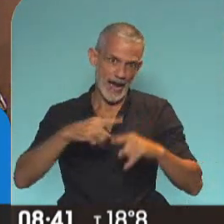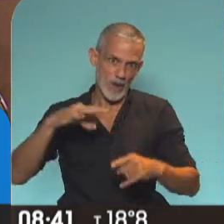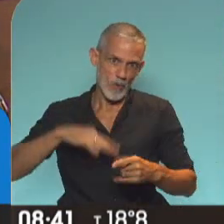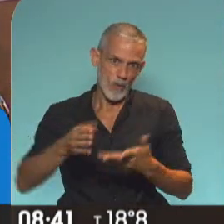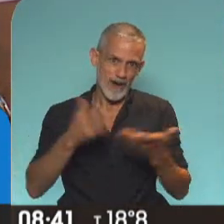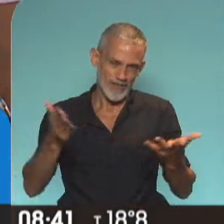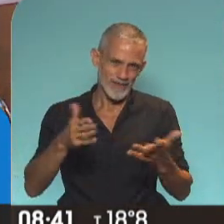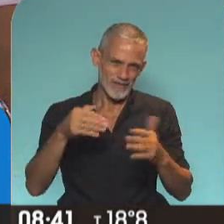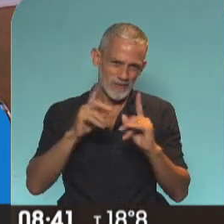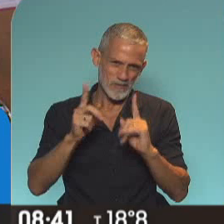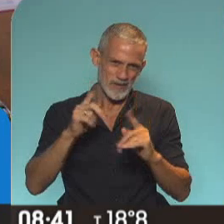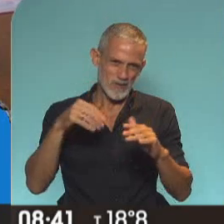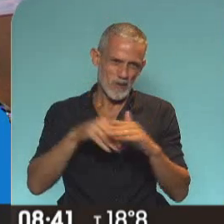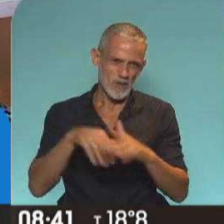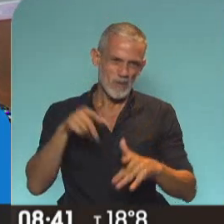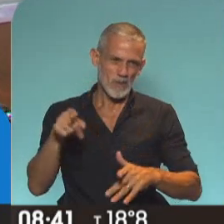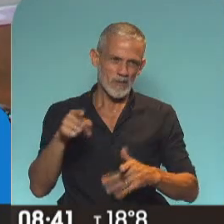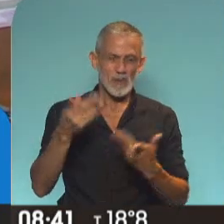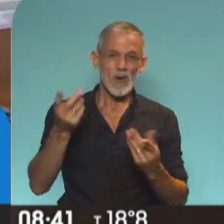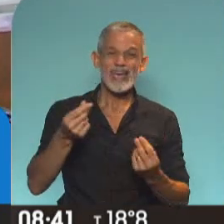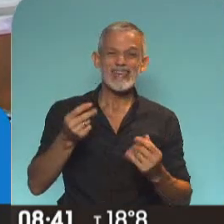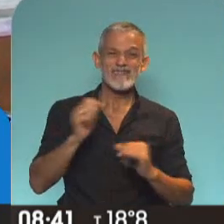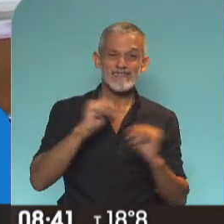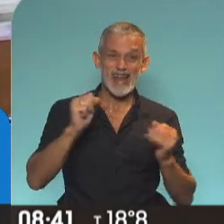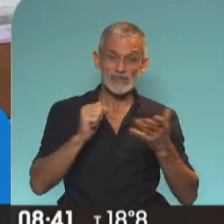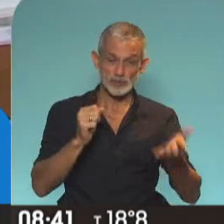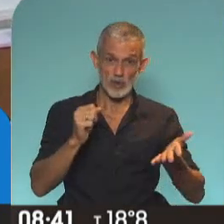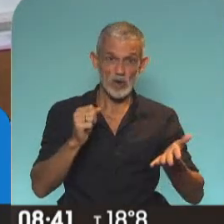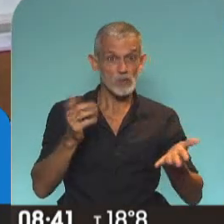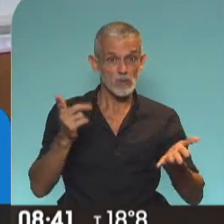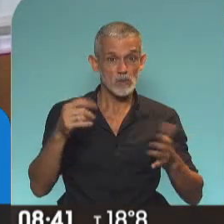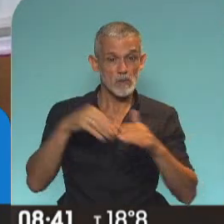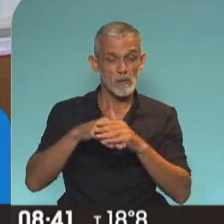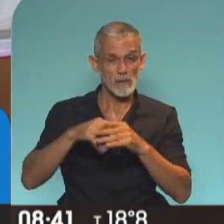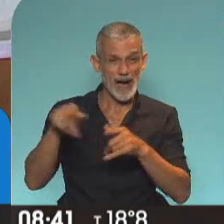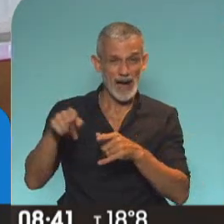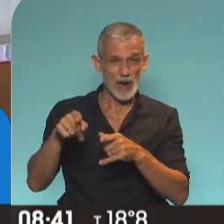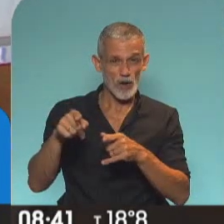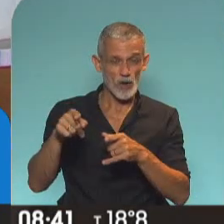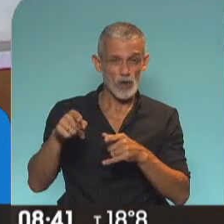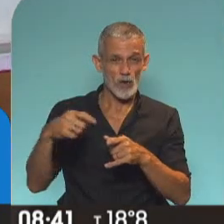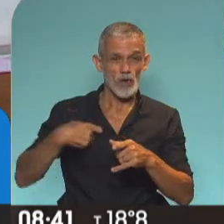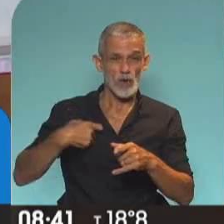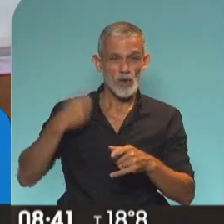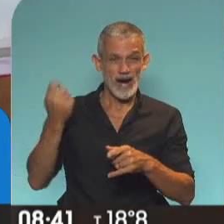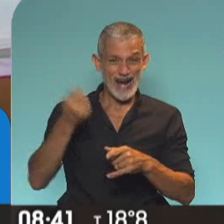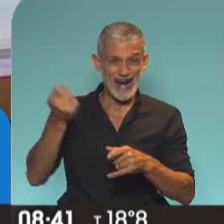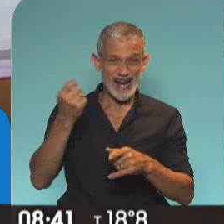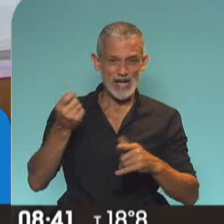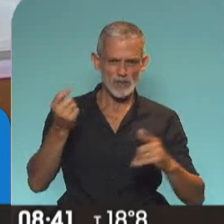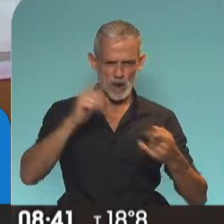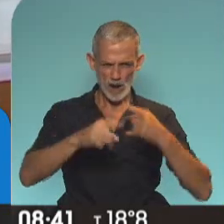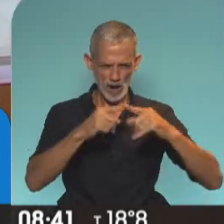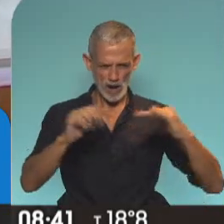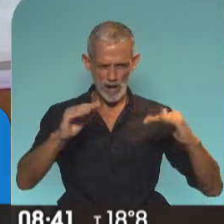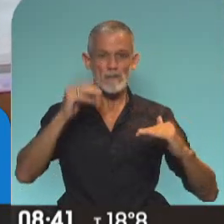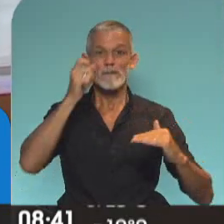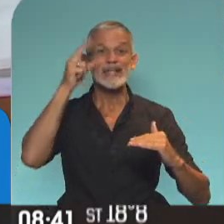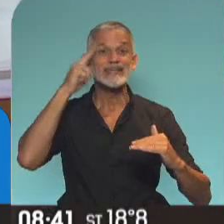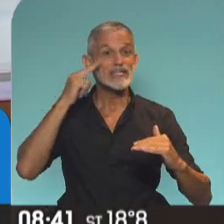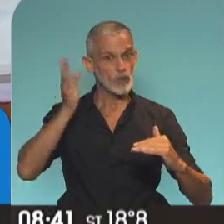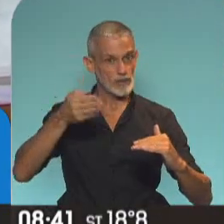tiene más problemas para comprar alimentos. Es como las compensaciones en las retenciones. No se puede diferenciar la alícuota final para